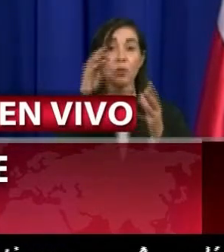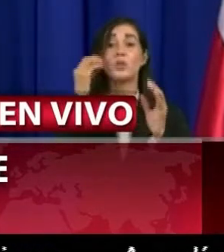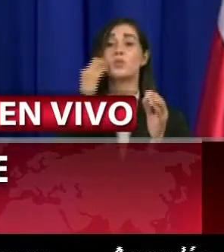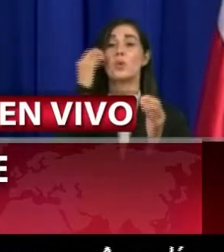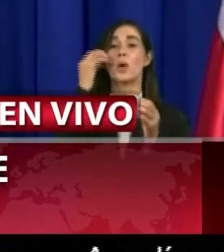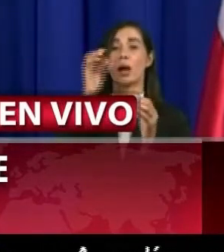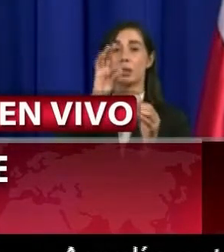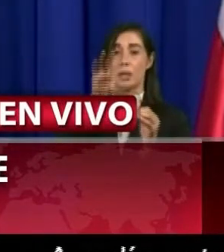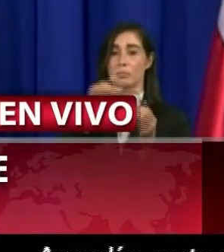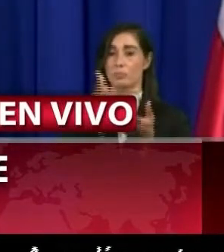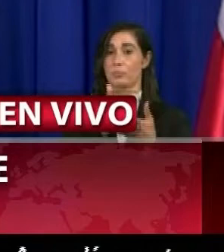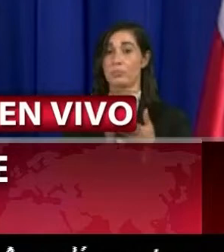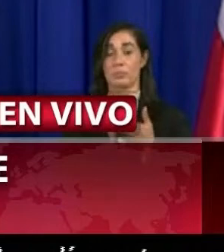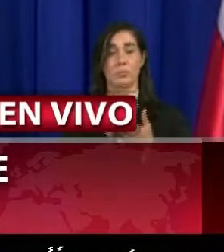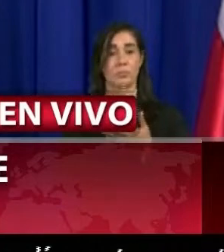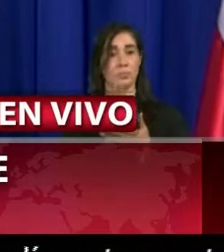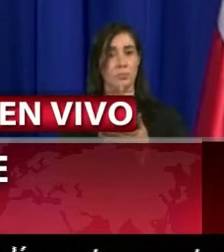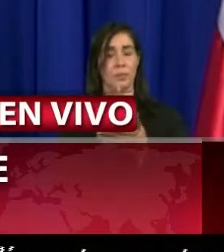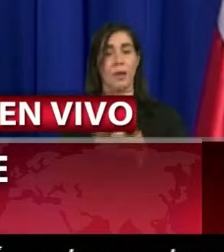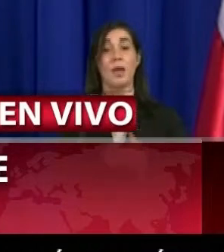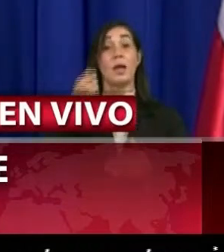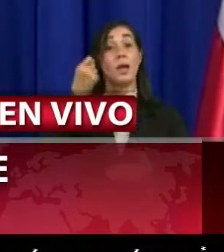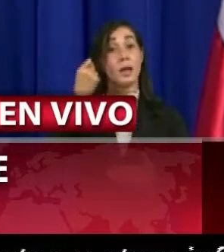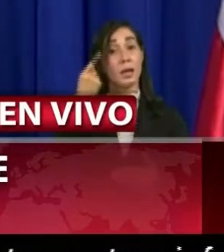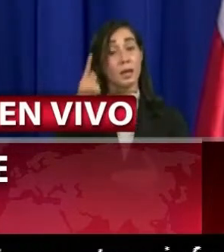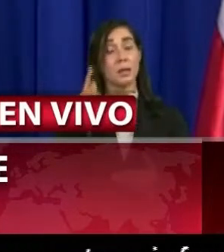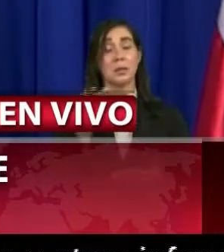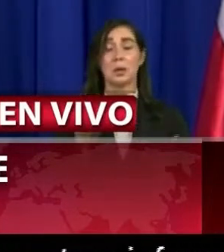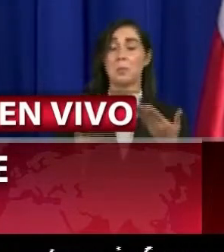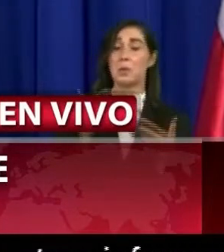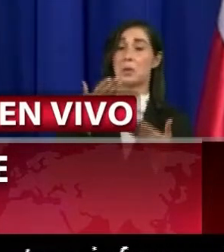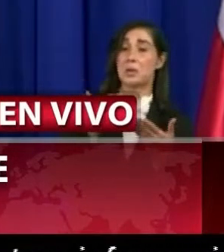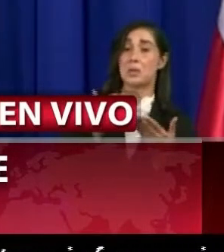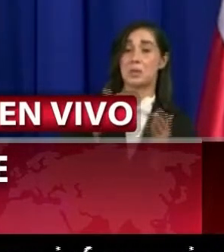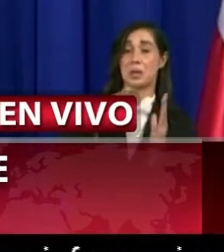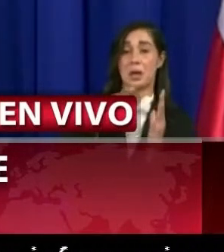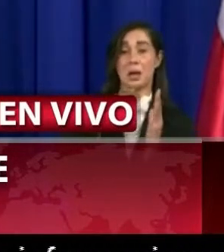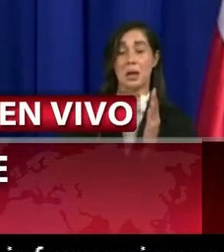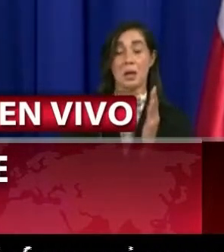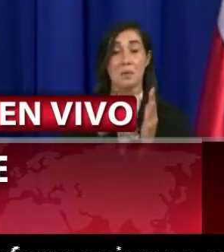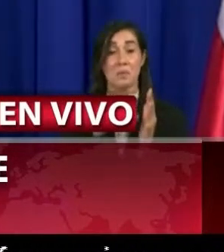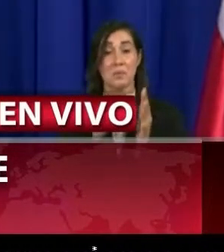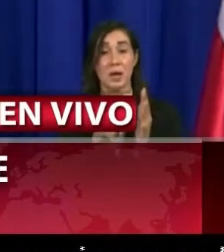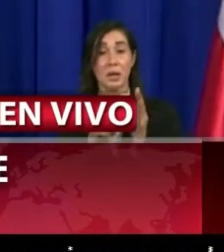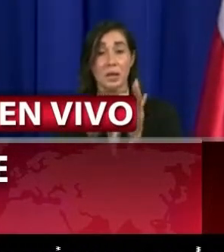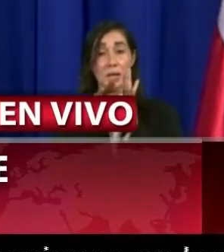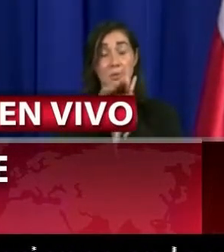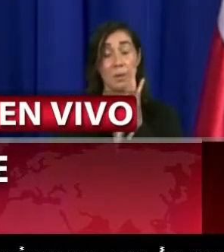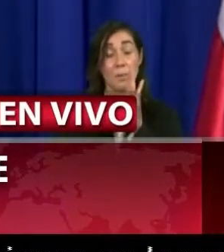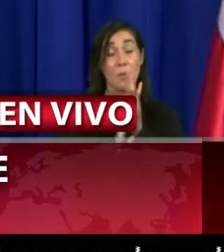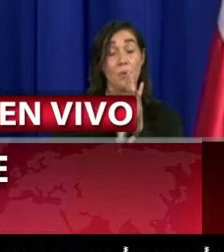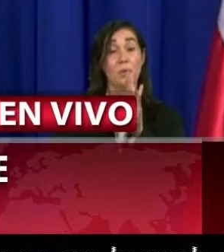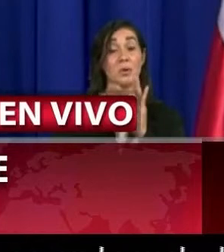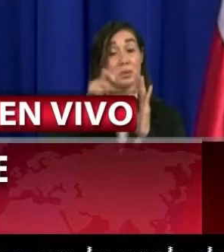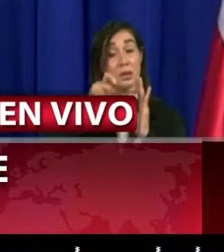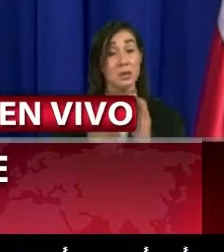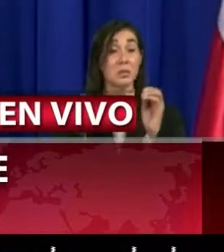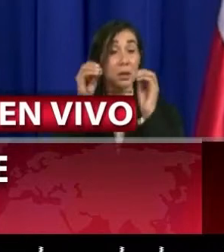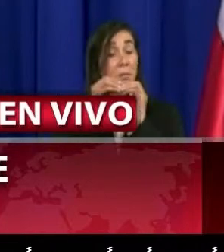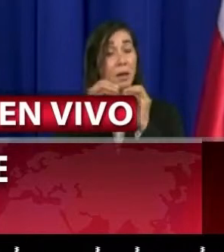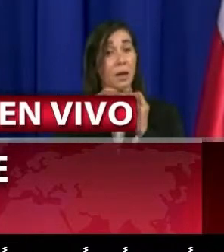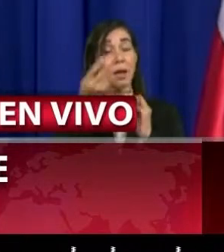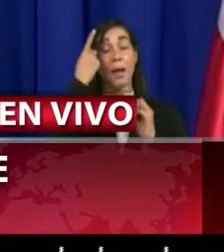hogar. Entendemos que probablemente no sea lo suficiente, que necesite más. Todos necesitan, pero